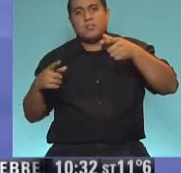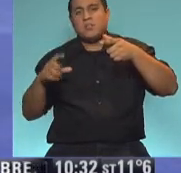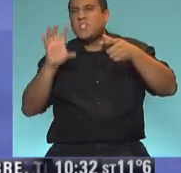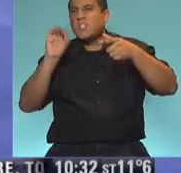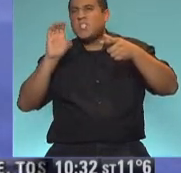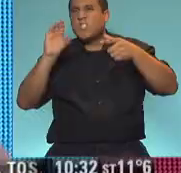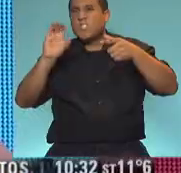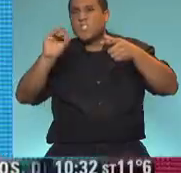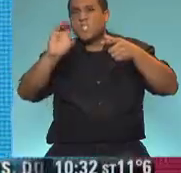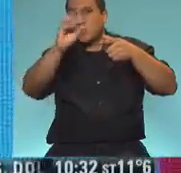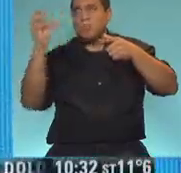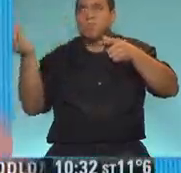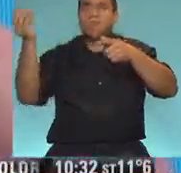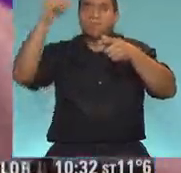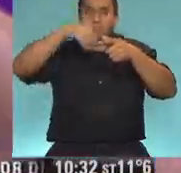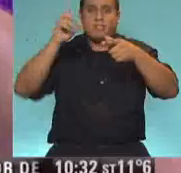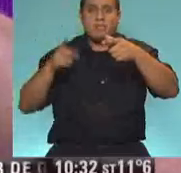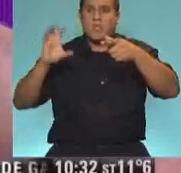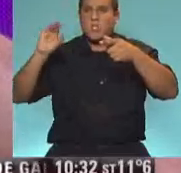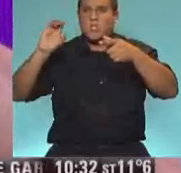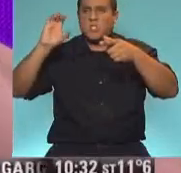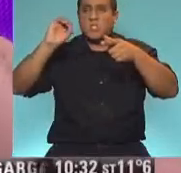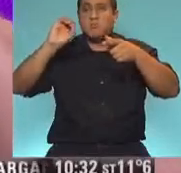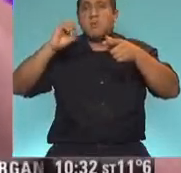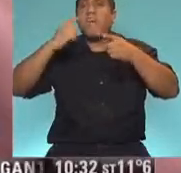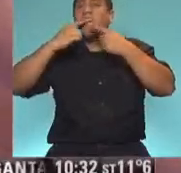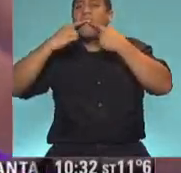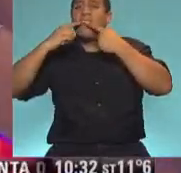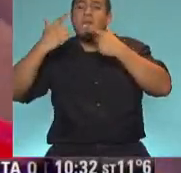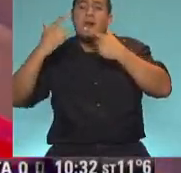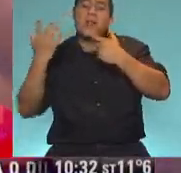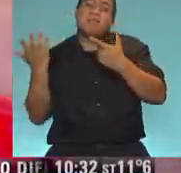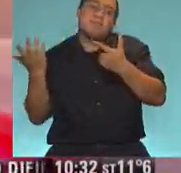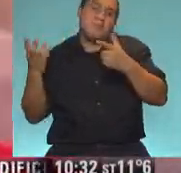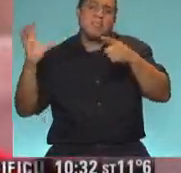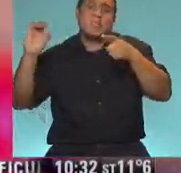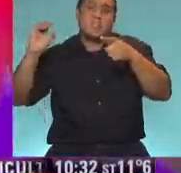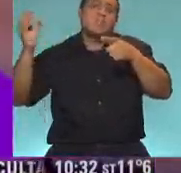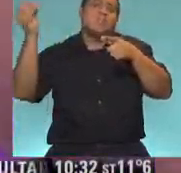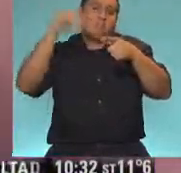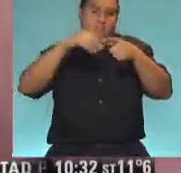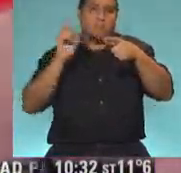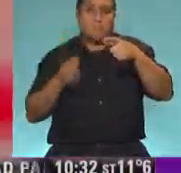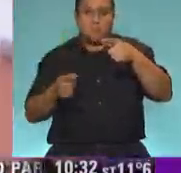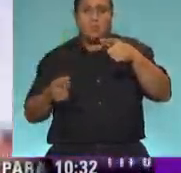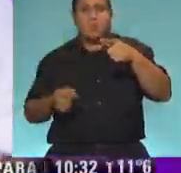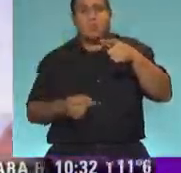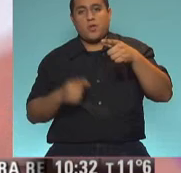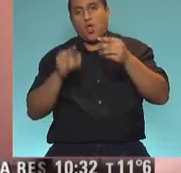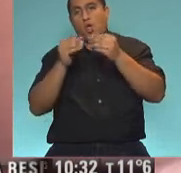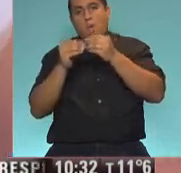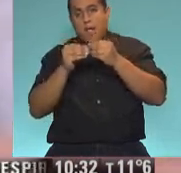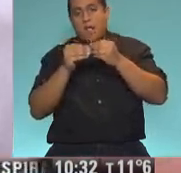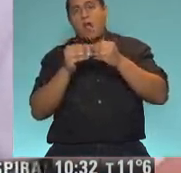piraña de la galaxia. La piraña de la galaxia sin dientes. La piraña de la galaxia. Está la piraña de la galaxia. Acá tenemos su fiel